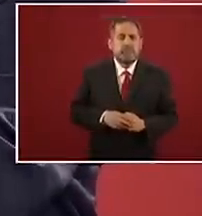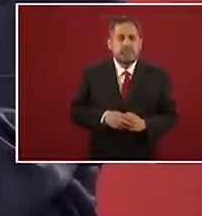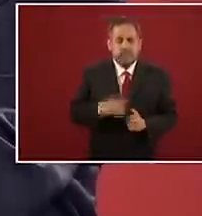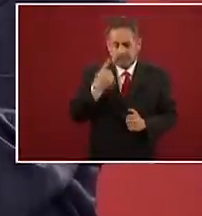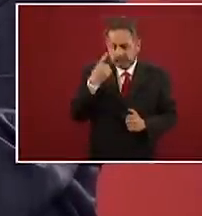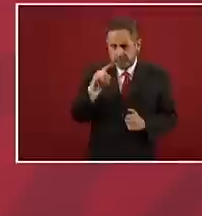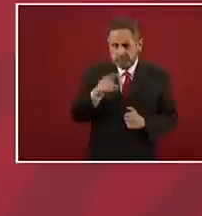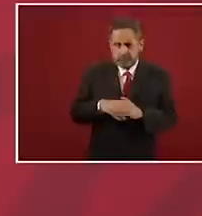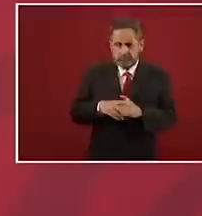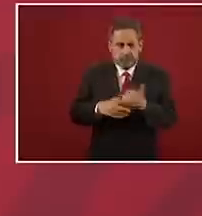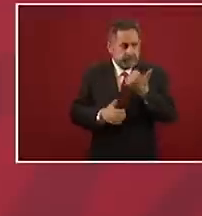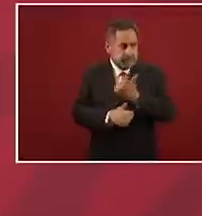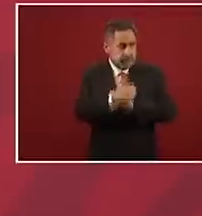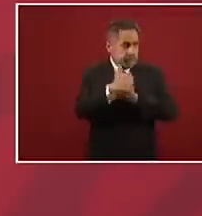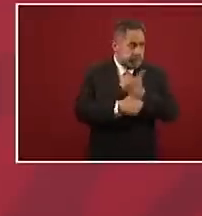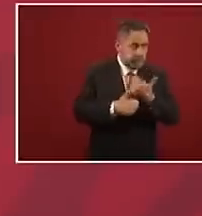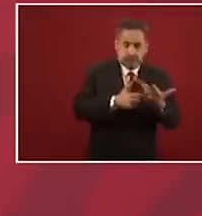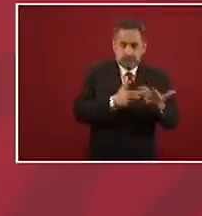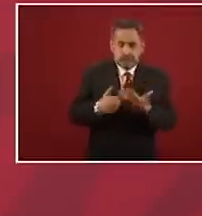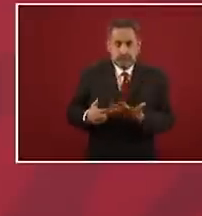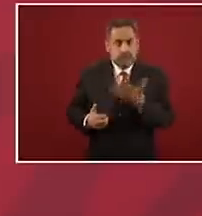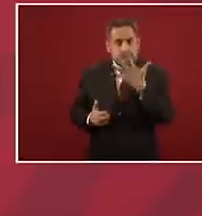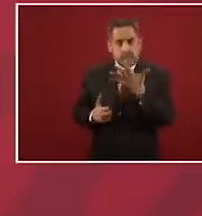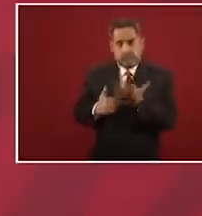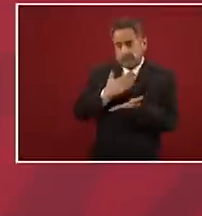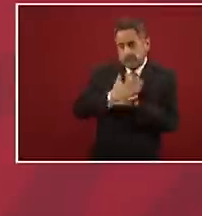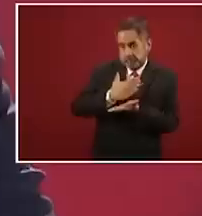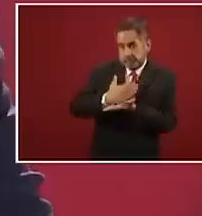la licitación de estos cinco tramos.